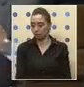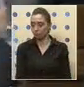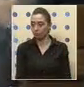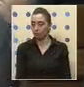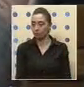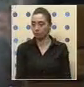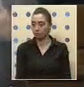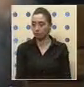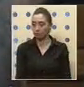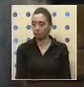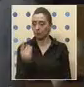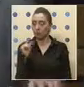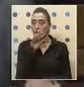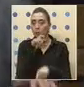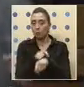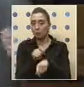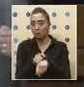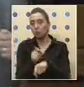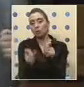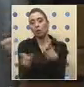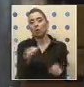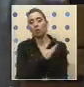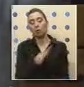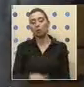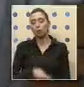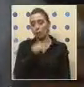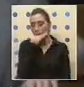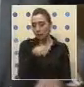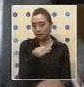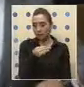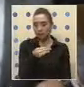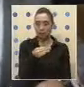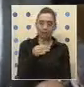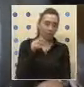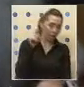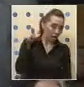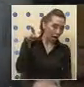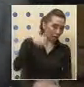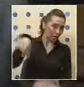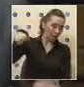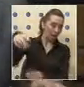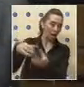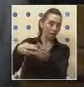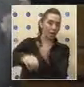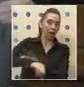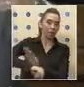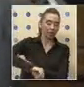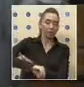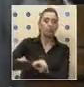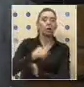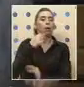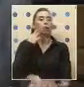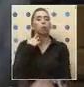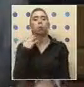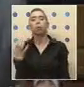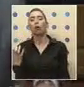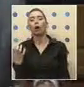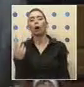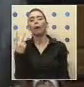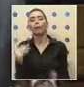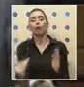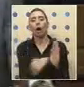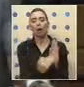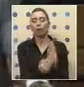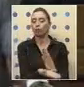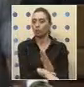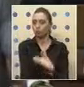Hace algunos minutos algunos diputados decían: si allá los sectores de la derecha, ¿por qué no apoyan por lo menos